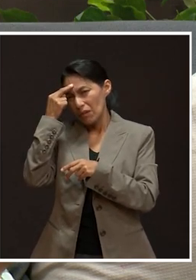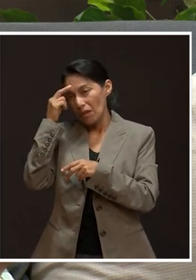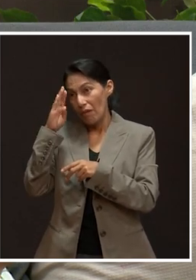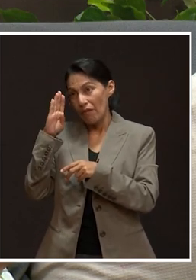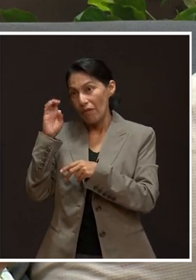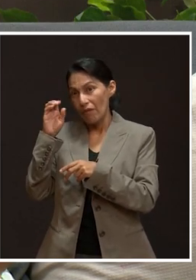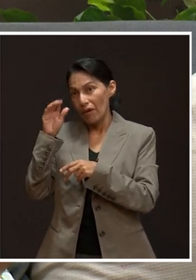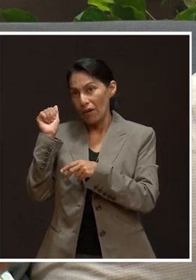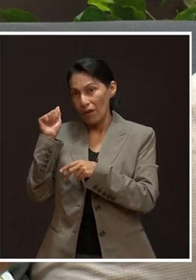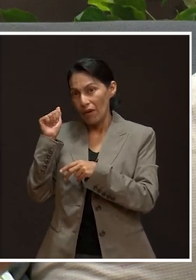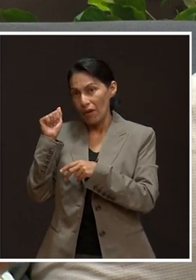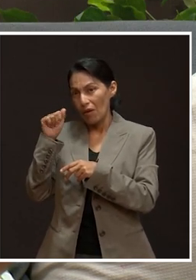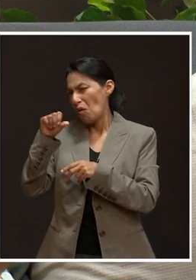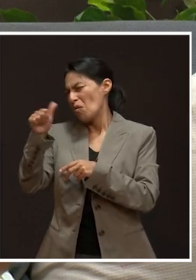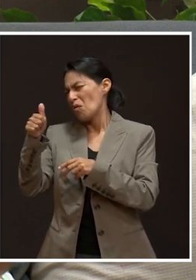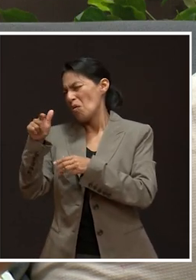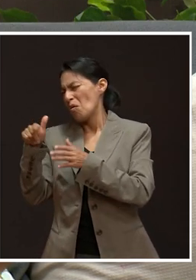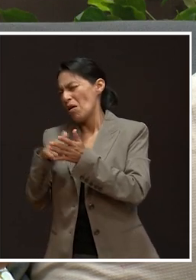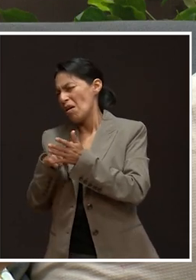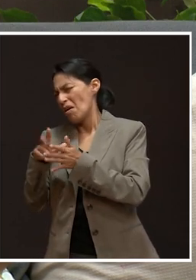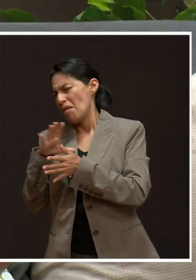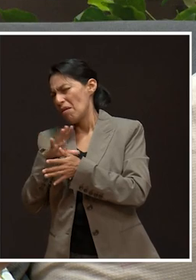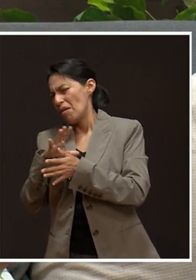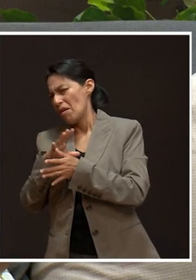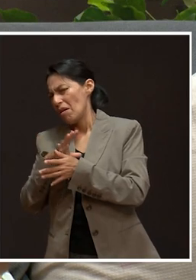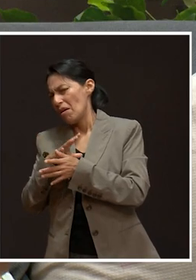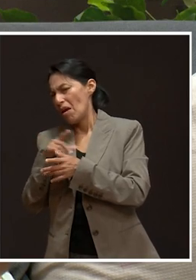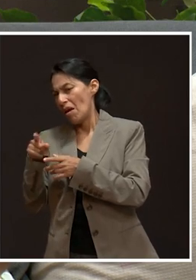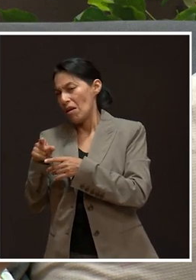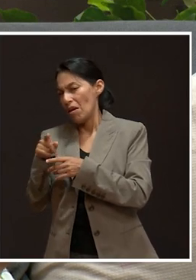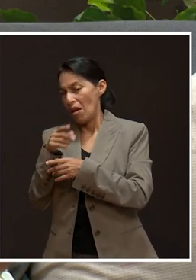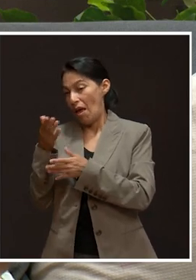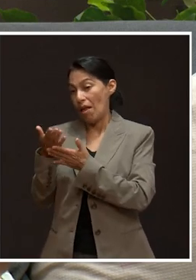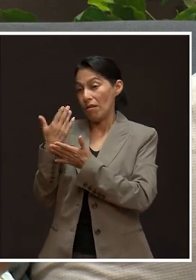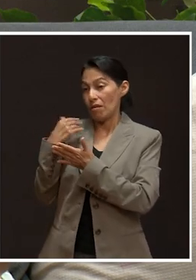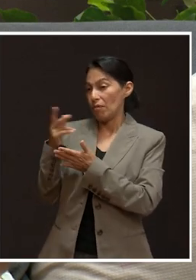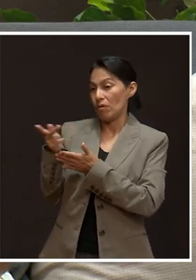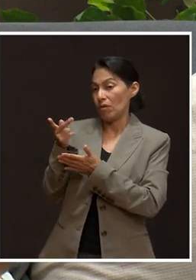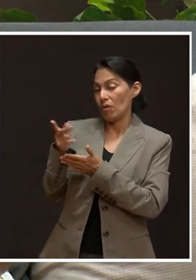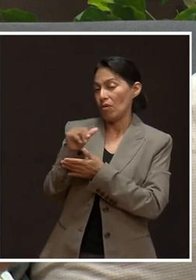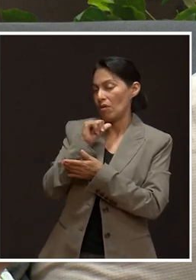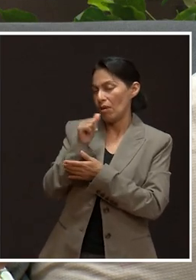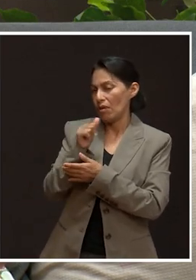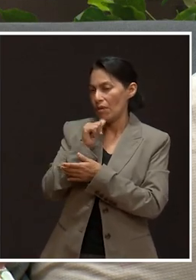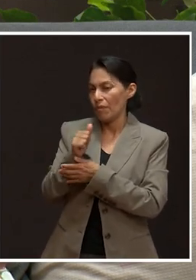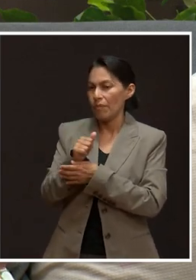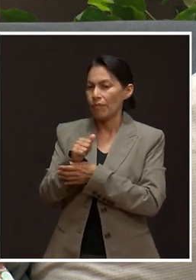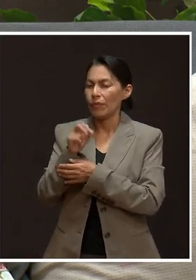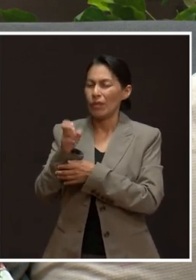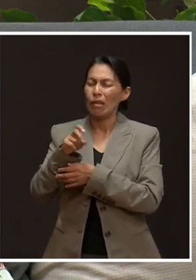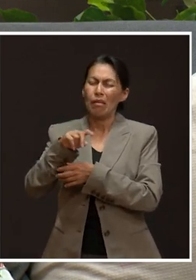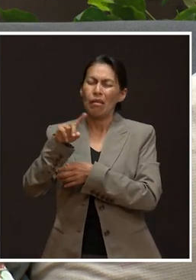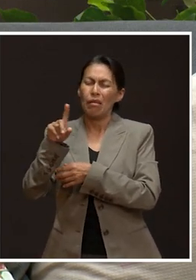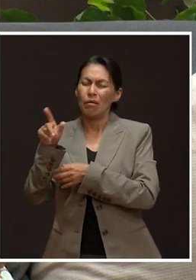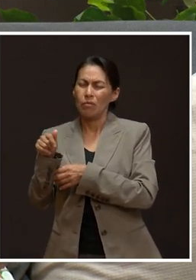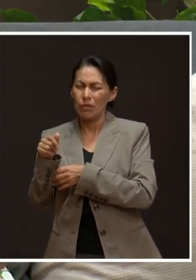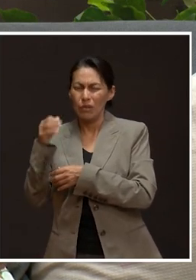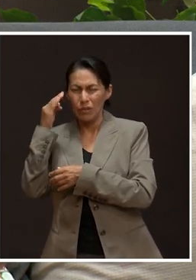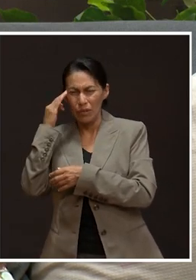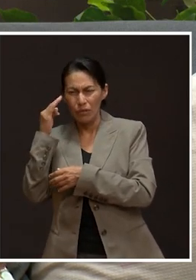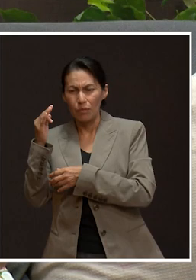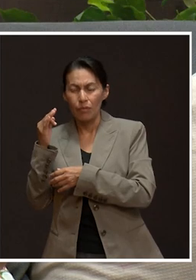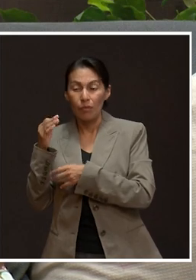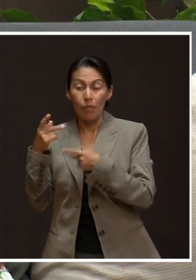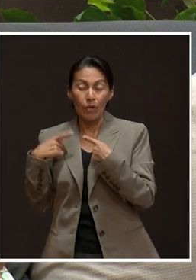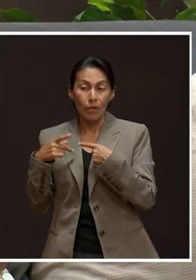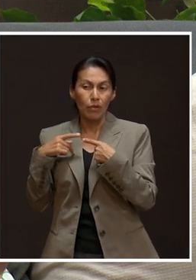había una beca en un lugar donde, pues, no había preguntado. Entonces, después que pasó el